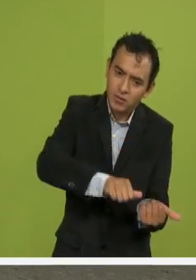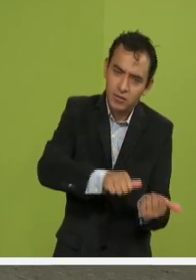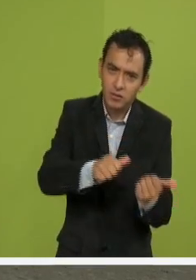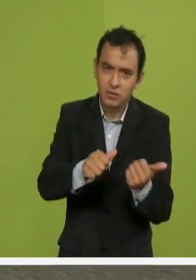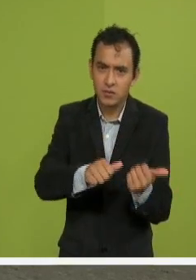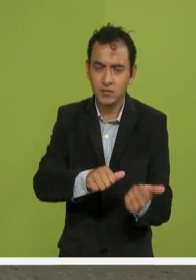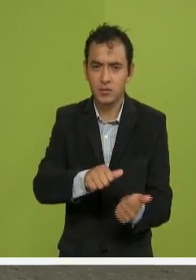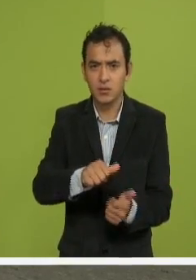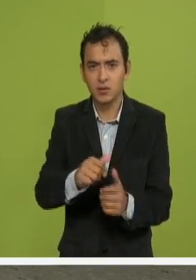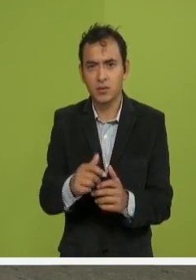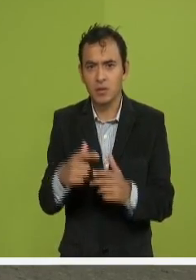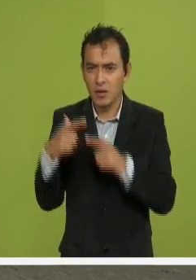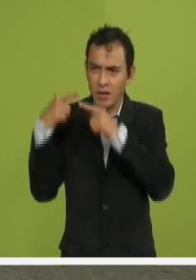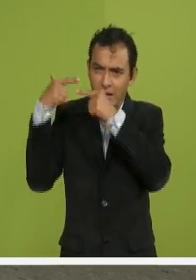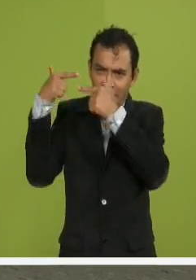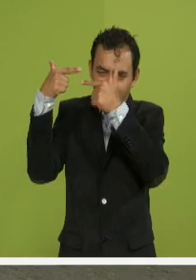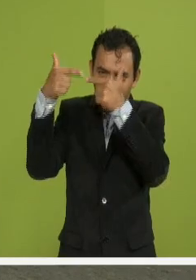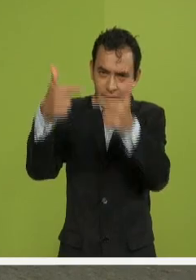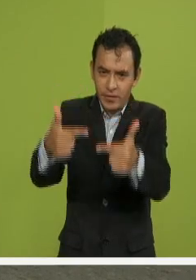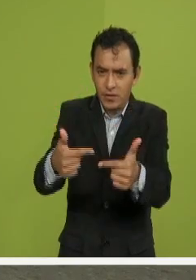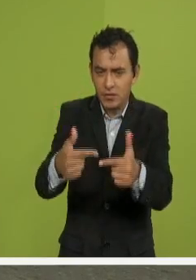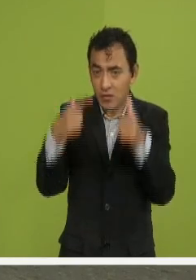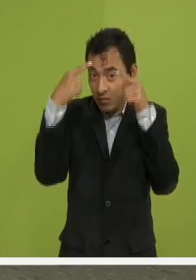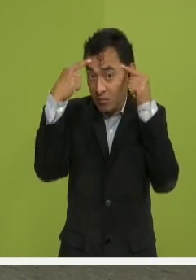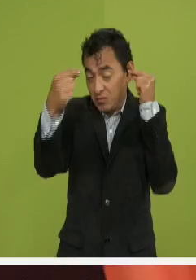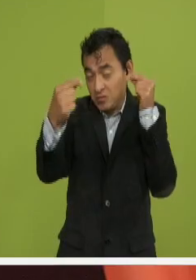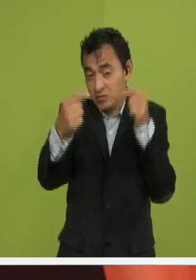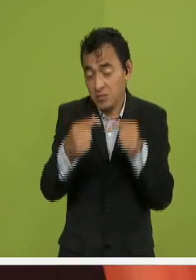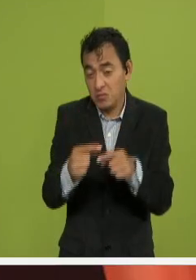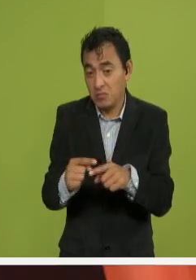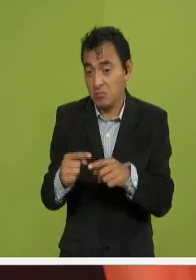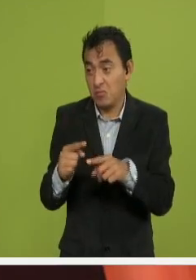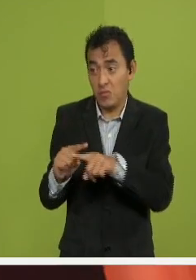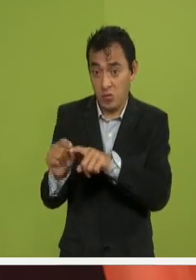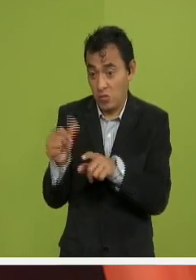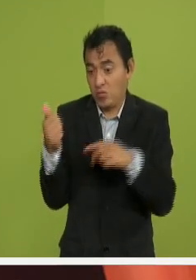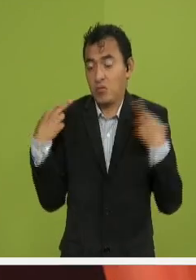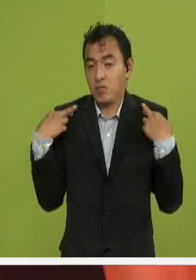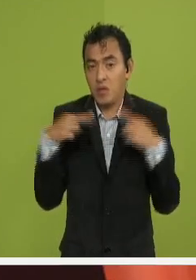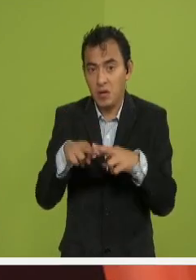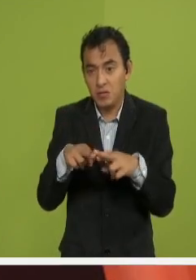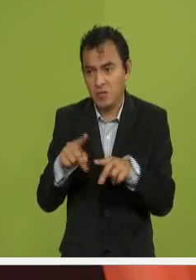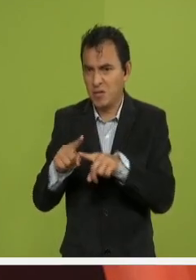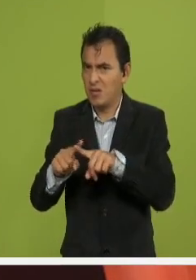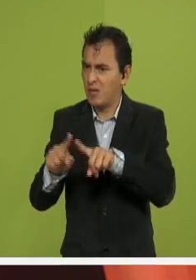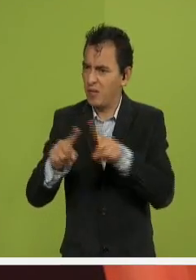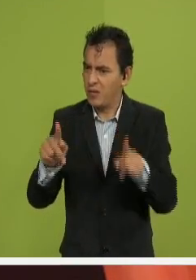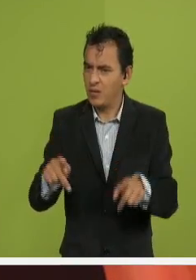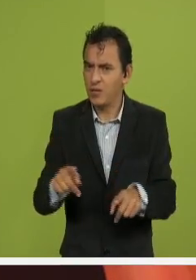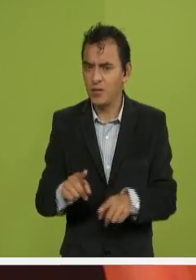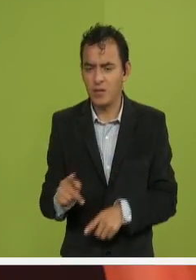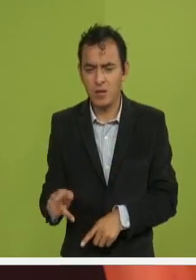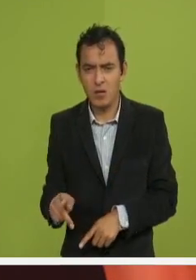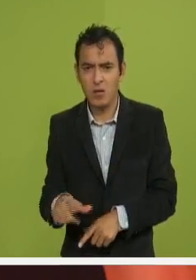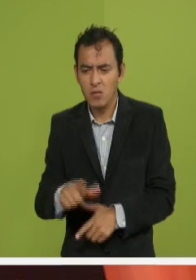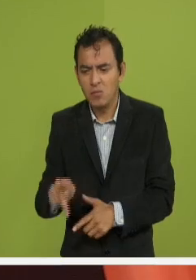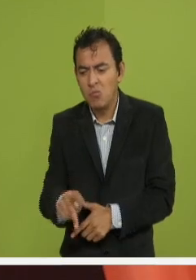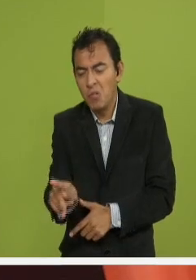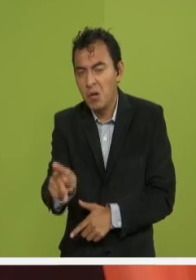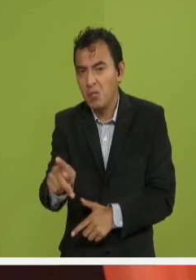o en las escuelas, por ejemplo, a los maestros que de repente son de otros lugares o de otros pueblos un poco más